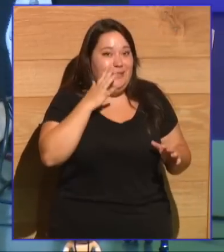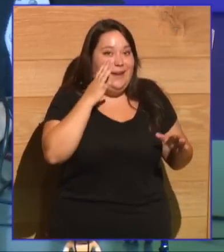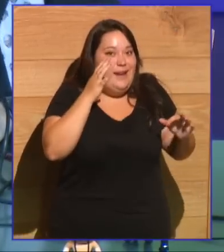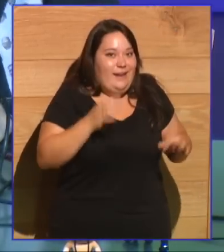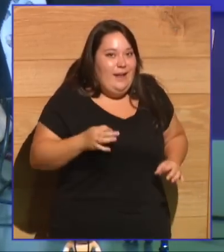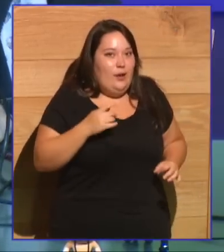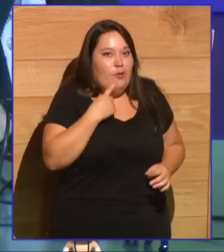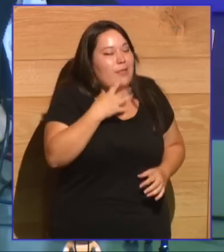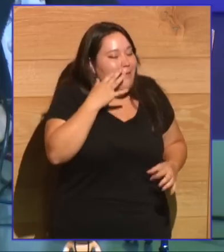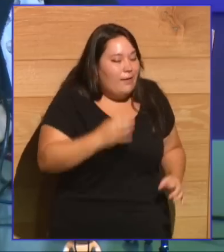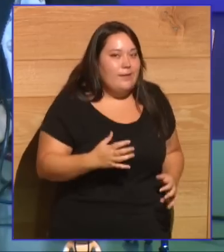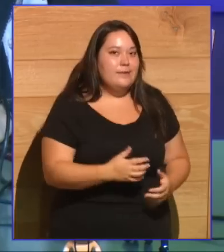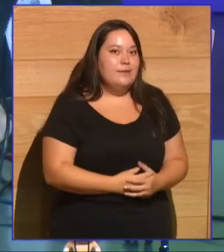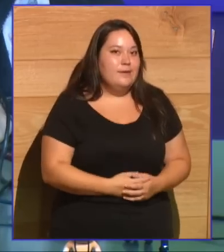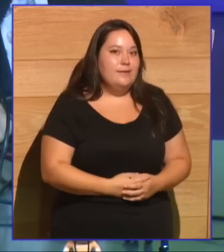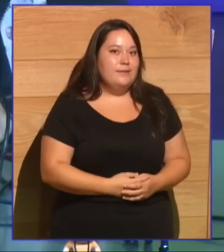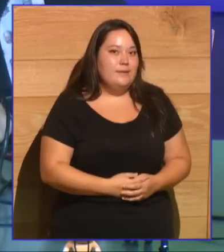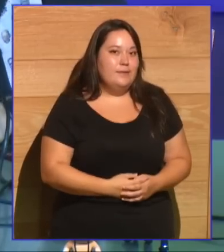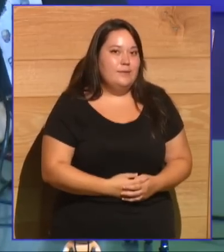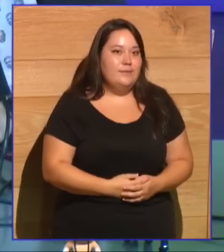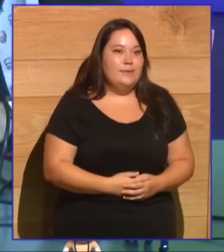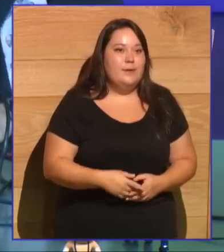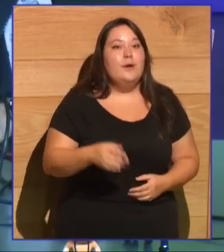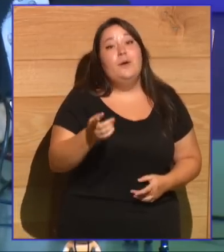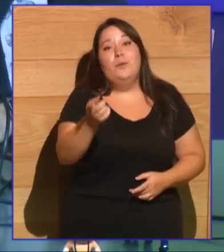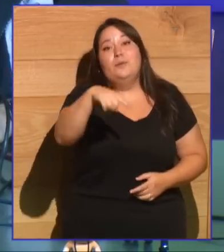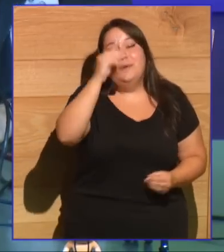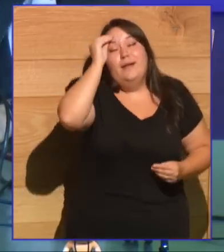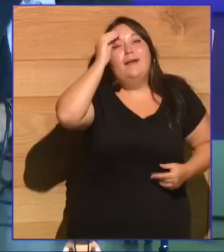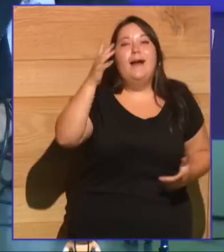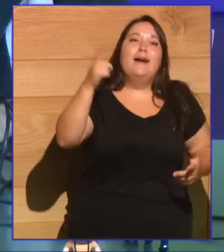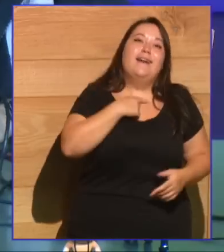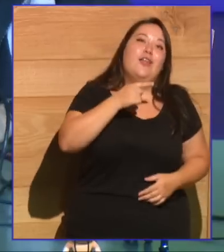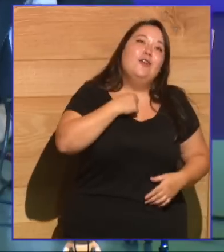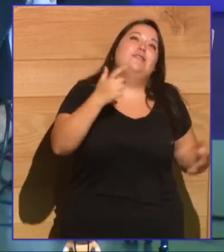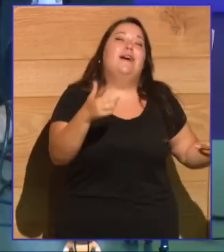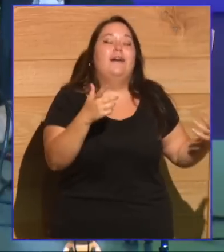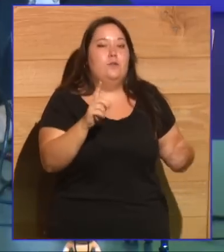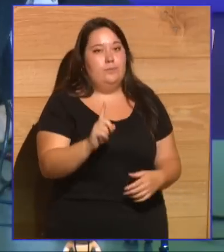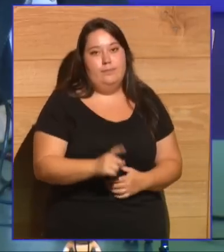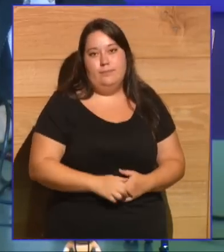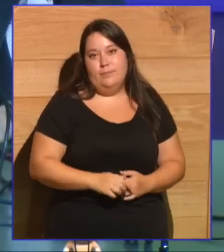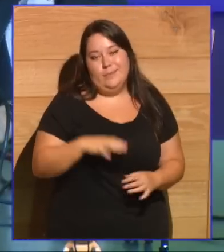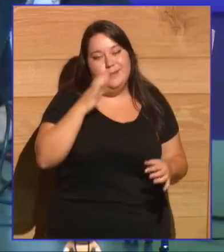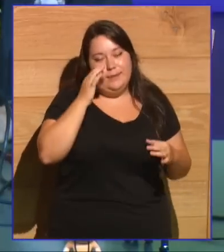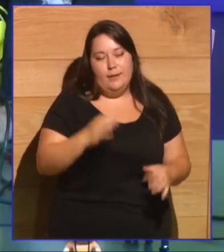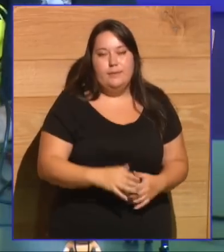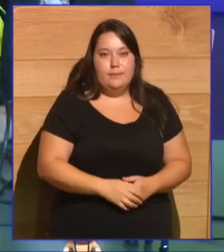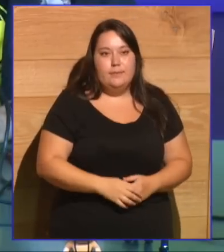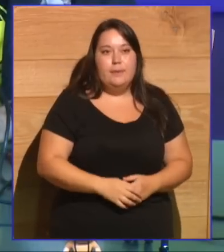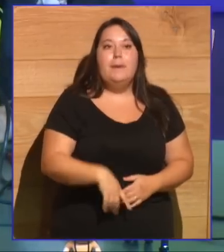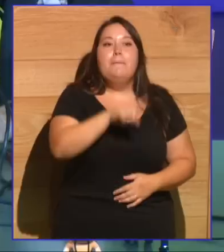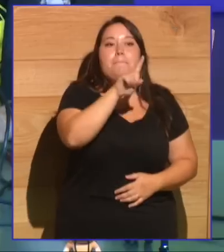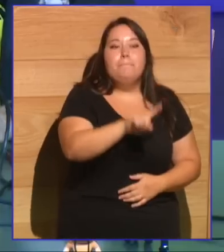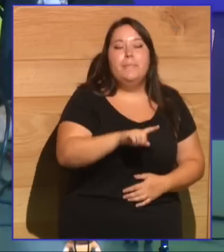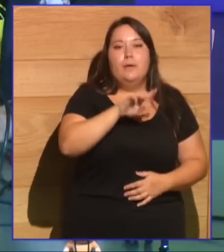esto no sois conscientes pensáis que entra dentro del universo de gracioso de javier cansado no tenéis ni idea